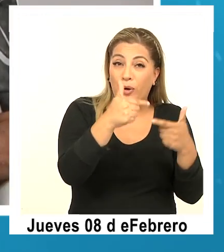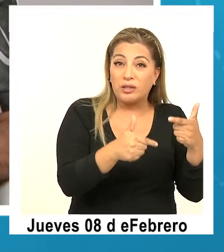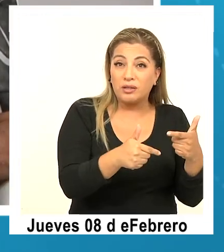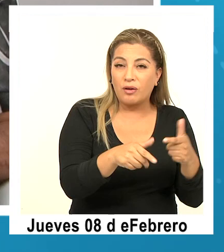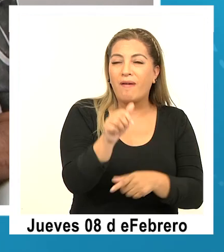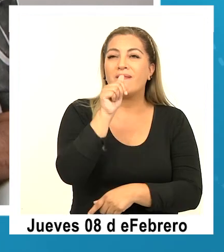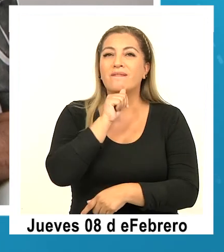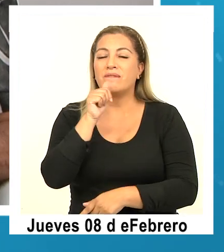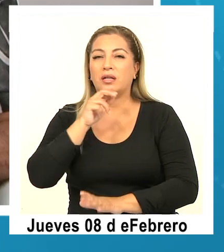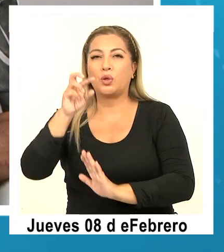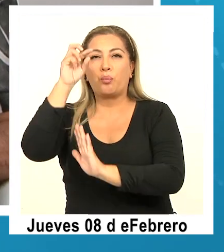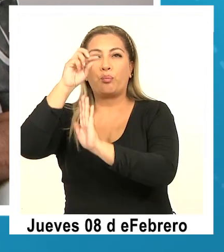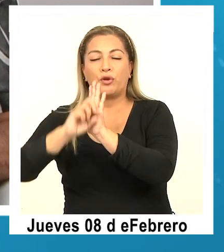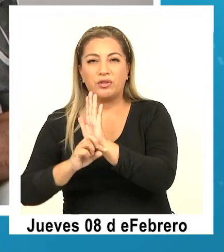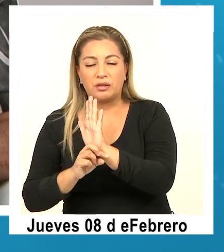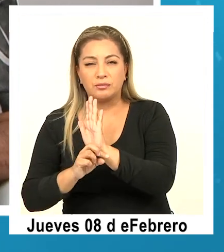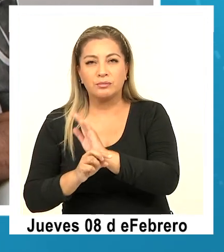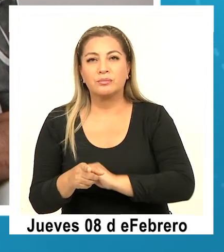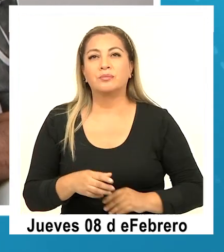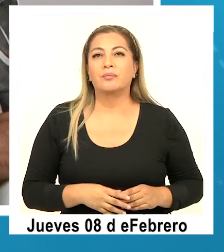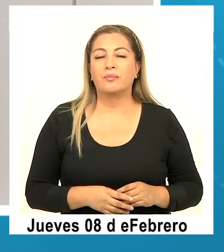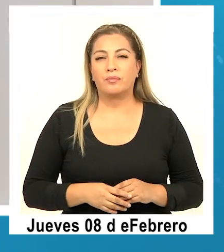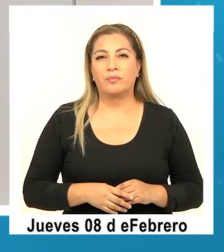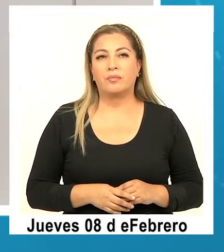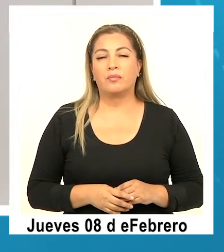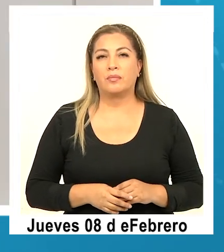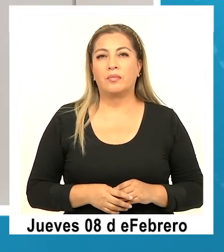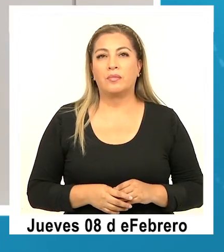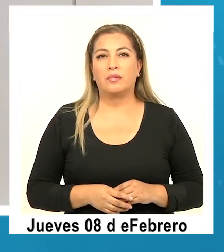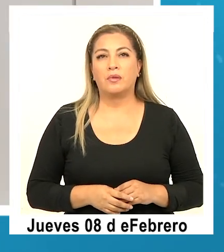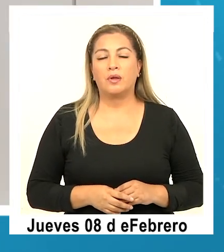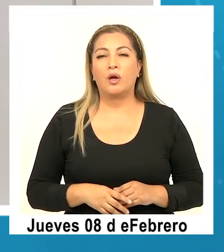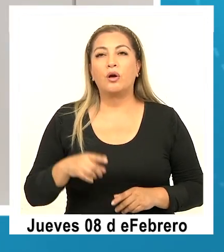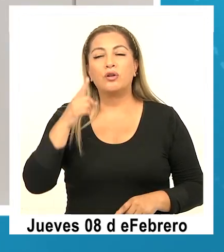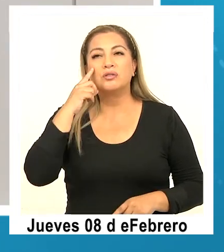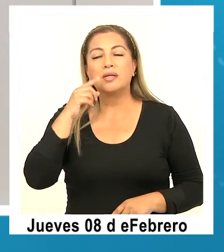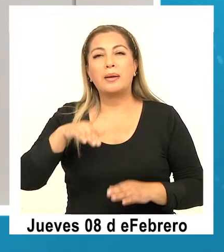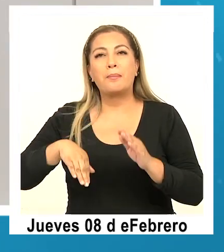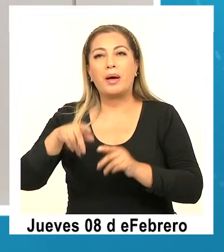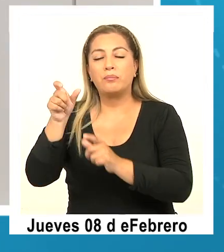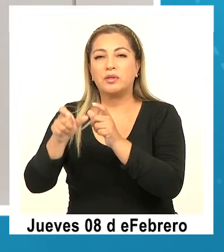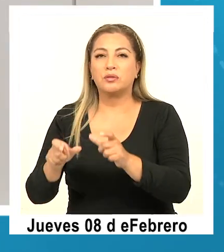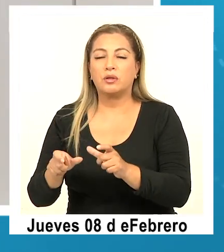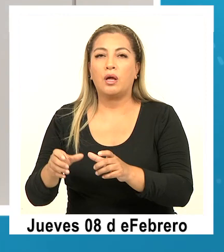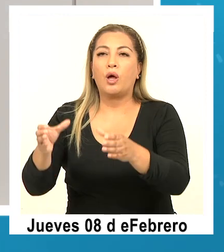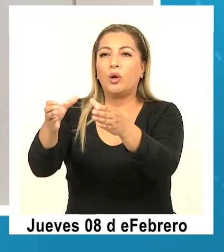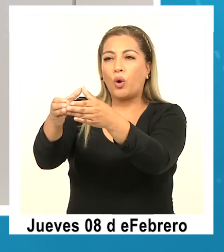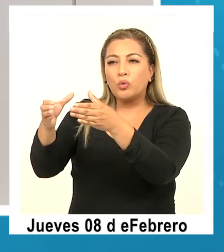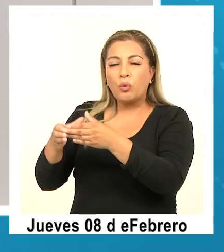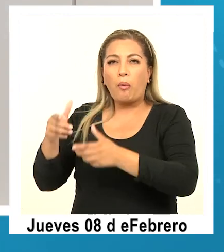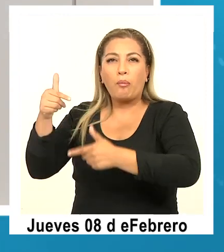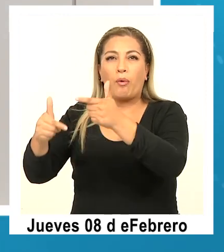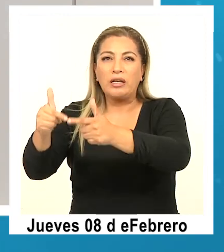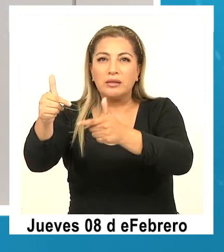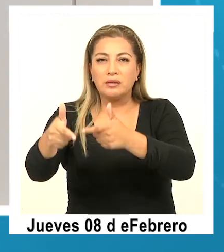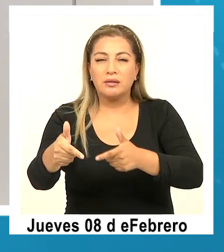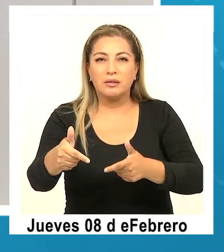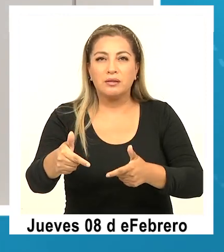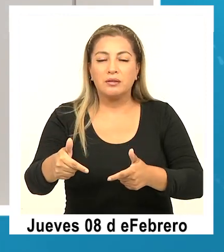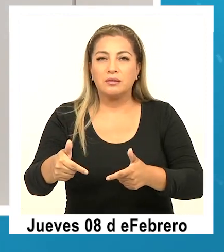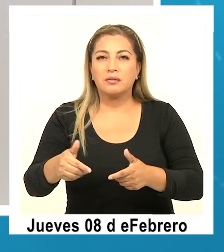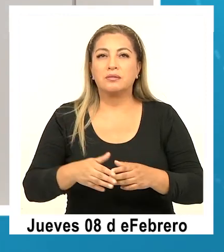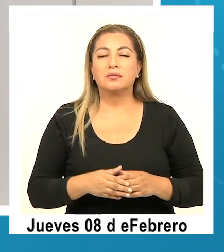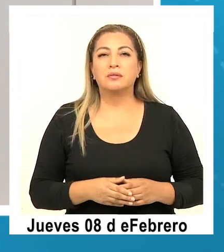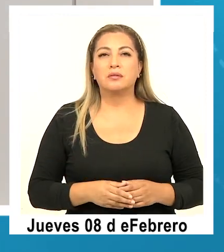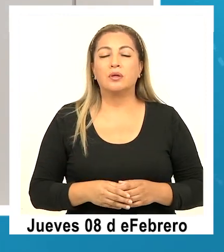la falta de un proyecto que identifique a unas mayorías, sino que los partidos están apuntando, y